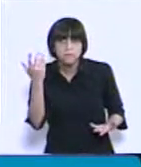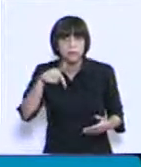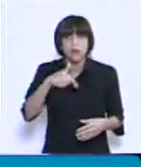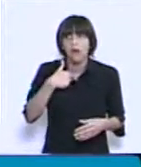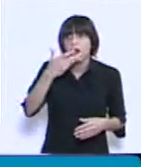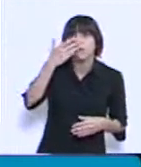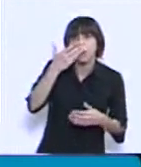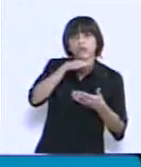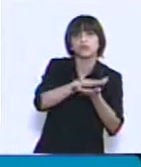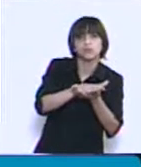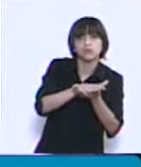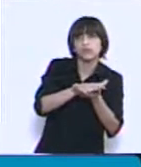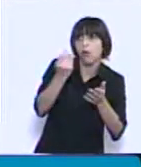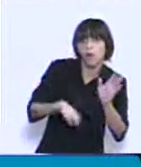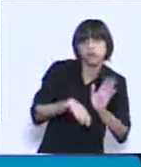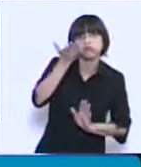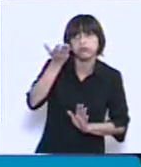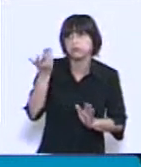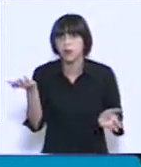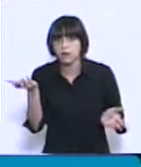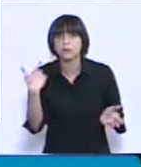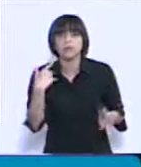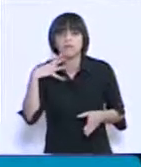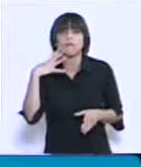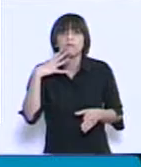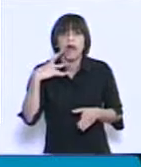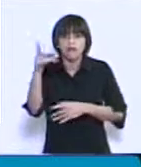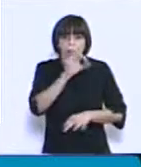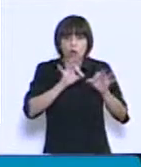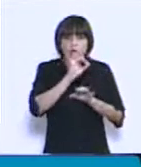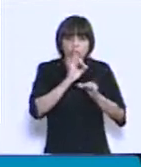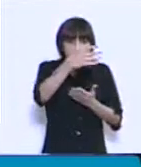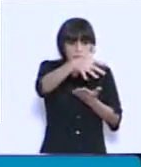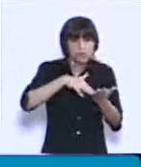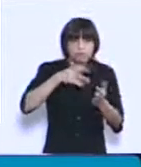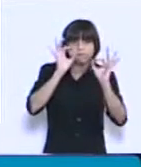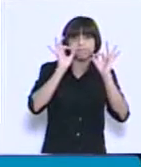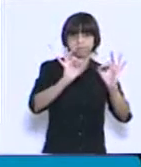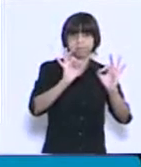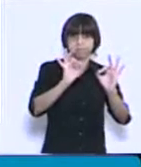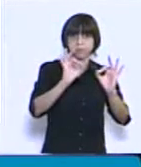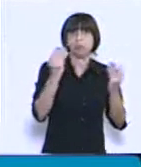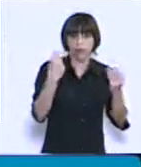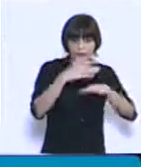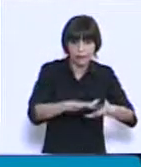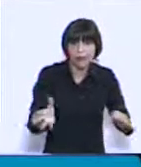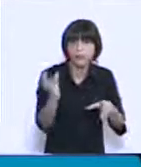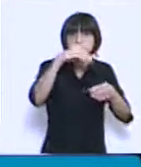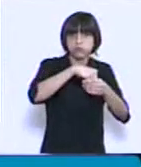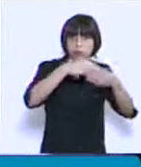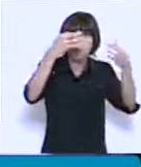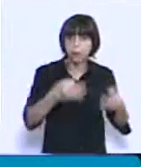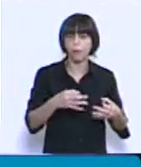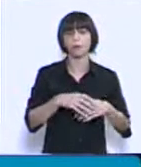de movilidad y no se está hablando de un proyecto de integralidad. A nuestro entender, el